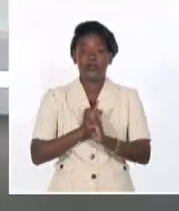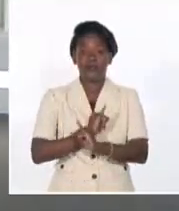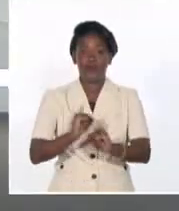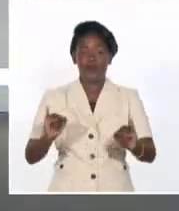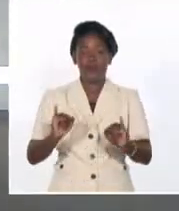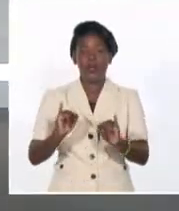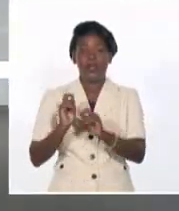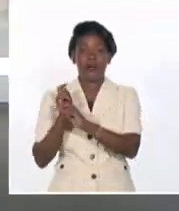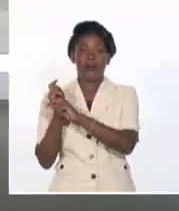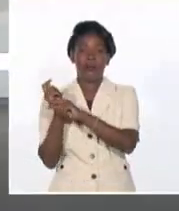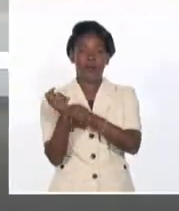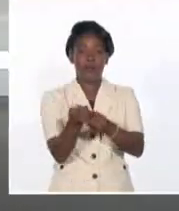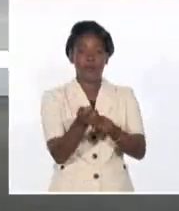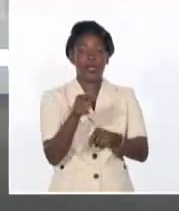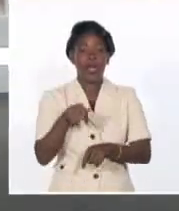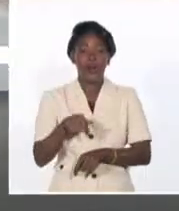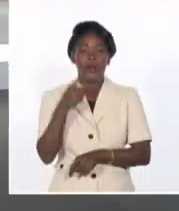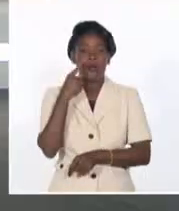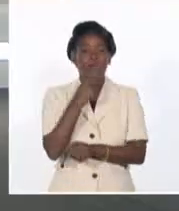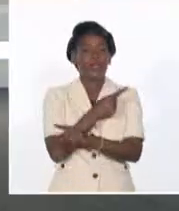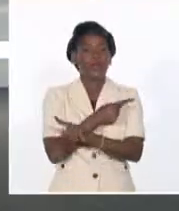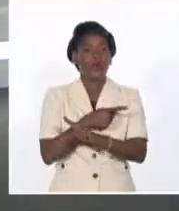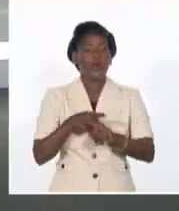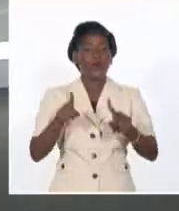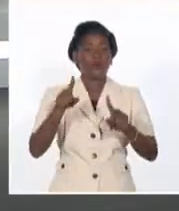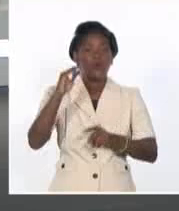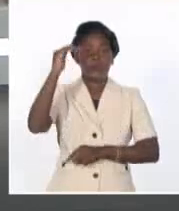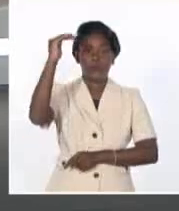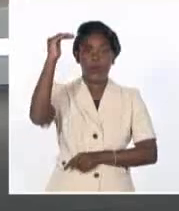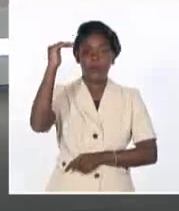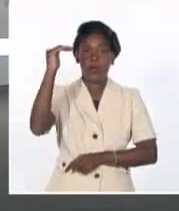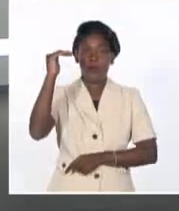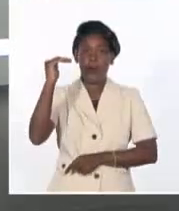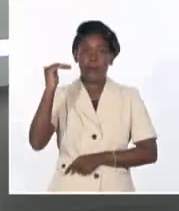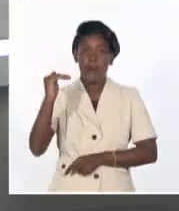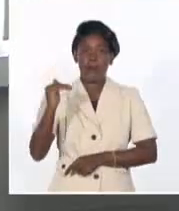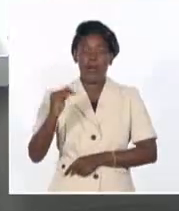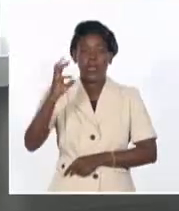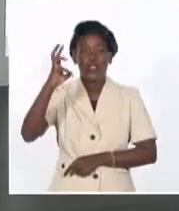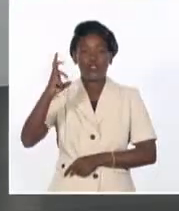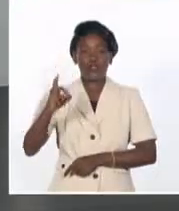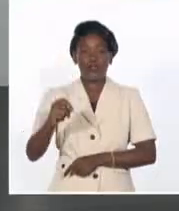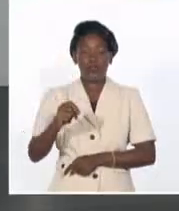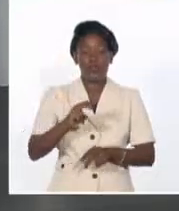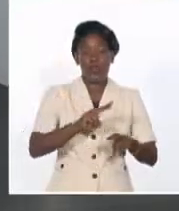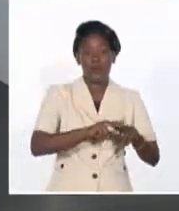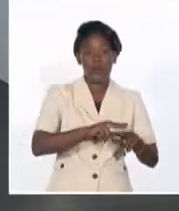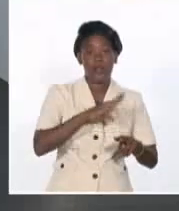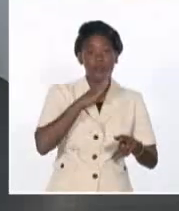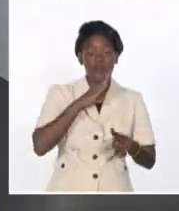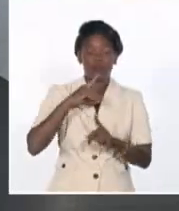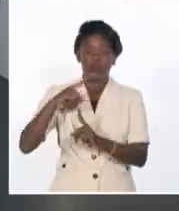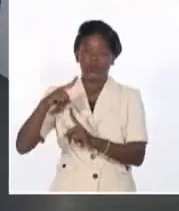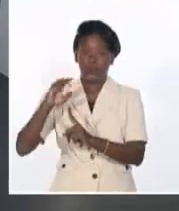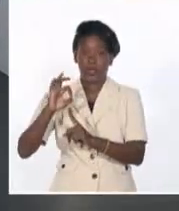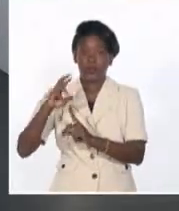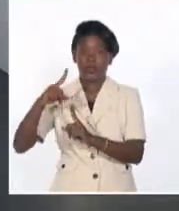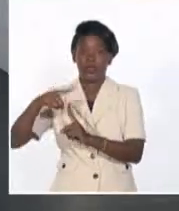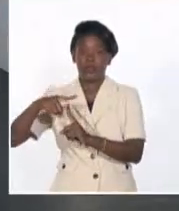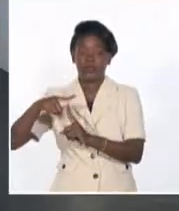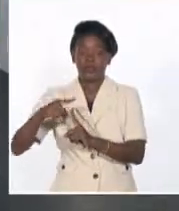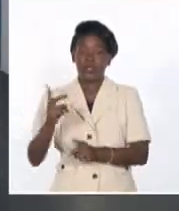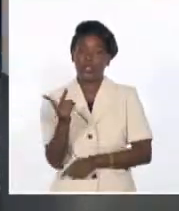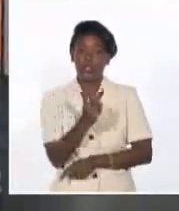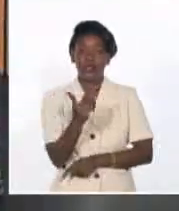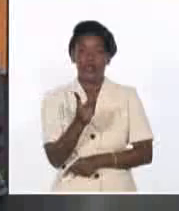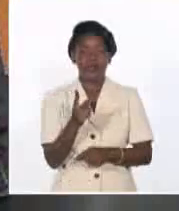cubana. Pero nosotros vamos a ver ahora en números sobre esta final entre Industriales y Las Tunas. ¿Qué han hecho en la etapa